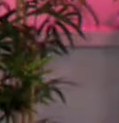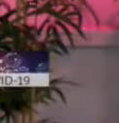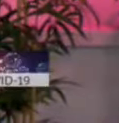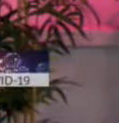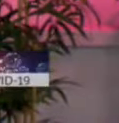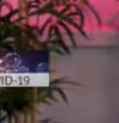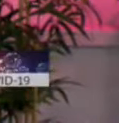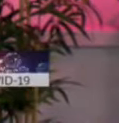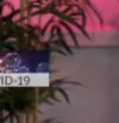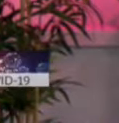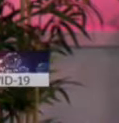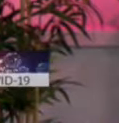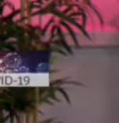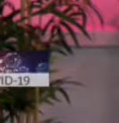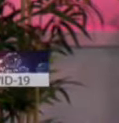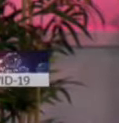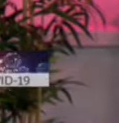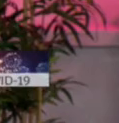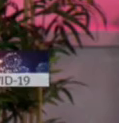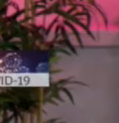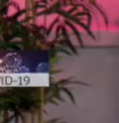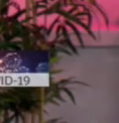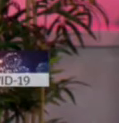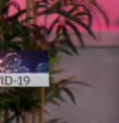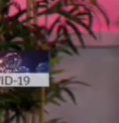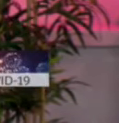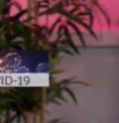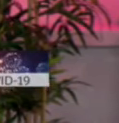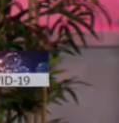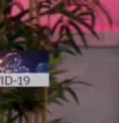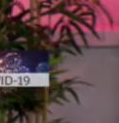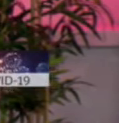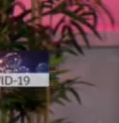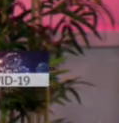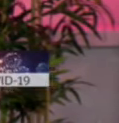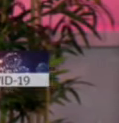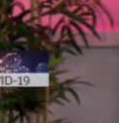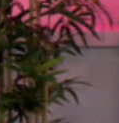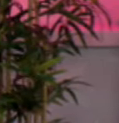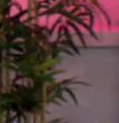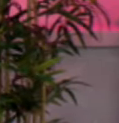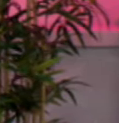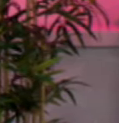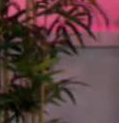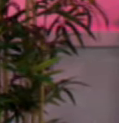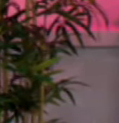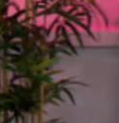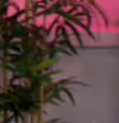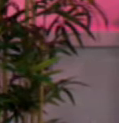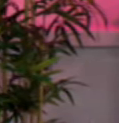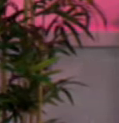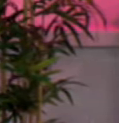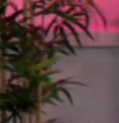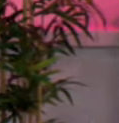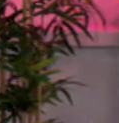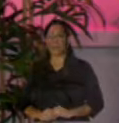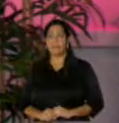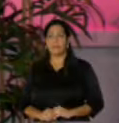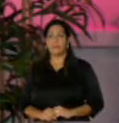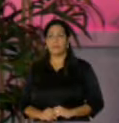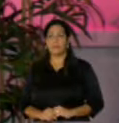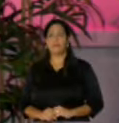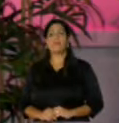Bueno, y para darnos toda la información relacionada a los temas de hoy, también le estaremos dando la bienvenida más adelante a los miembros del Task Force Médico. Ya están